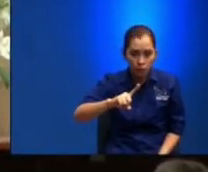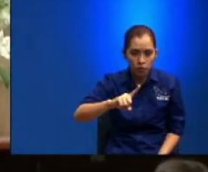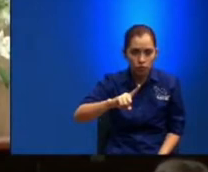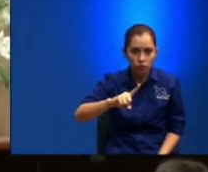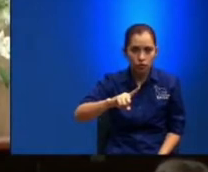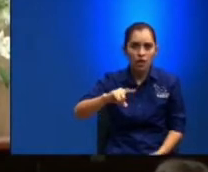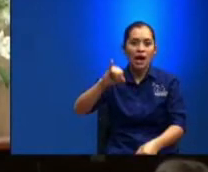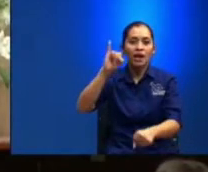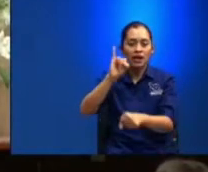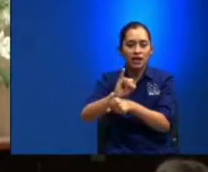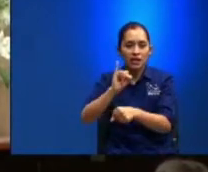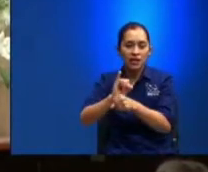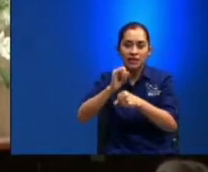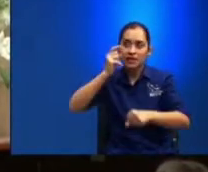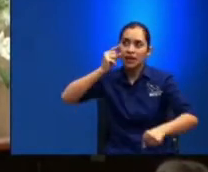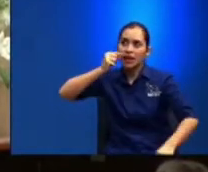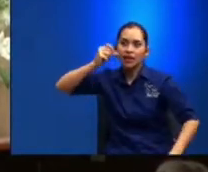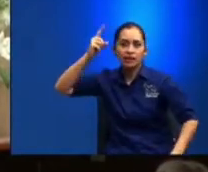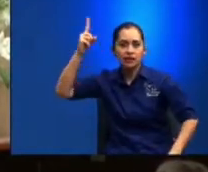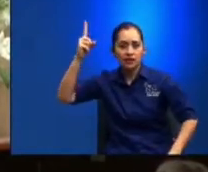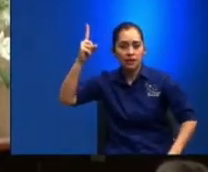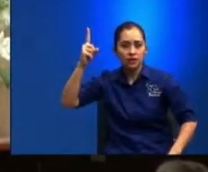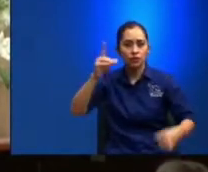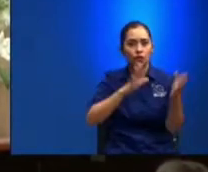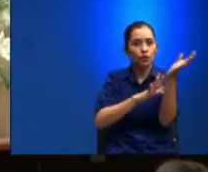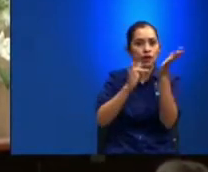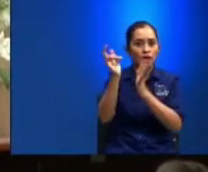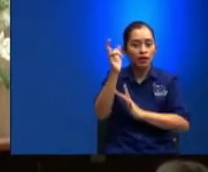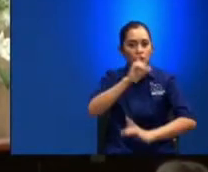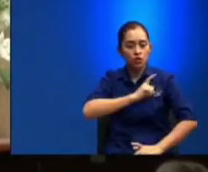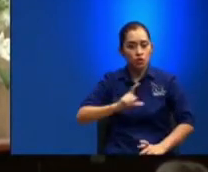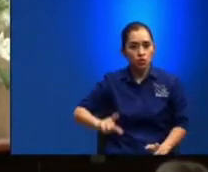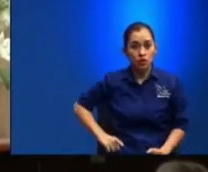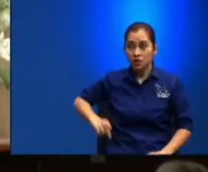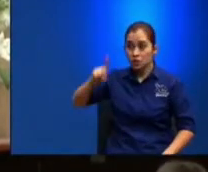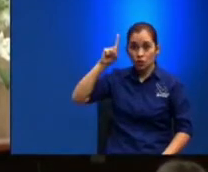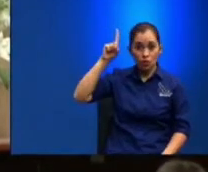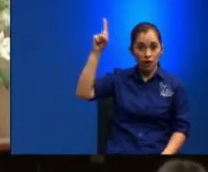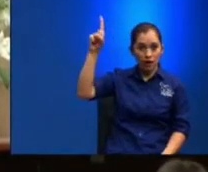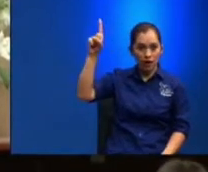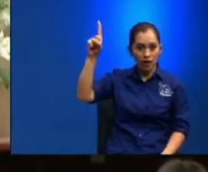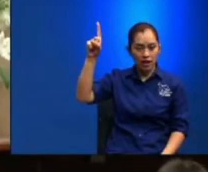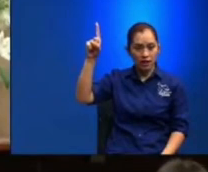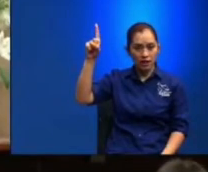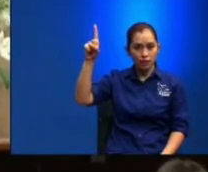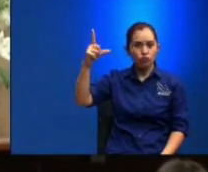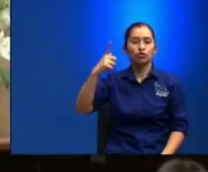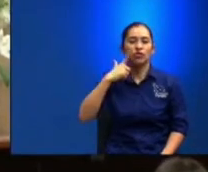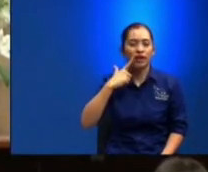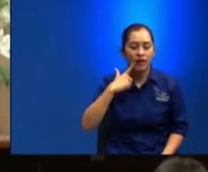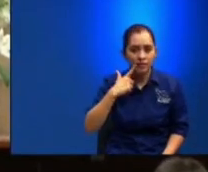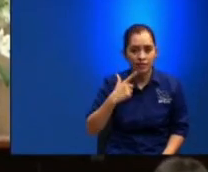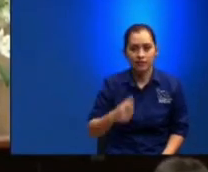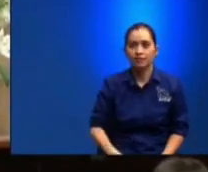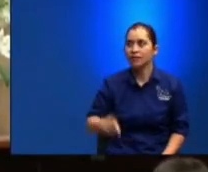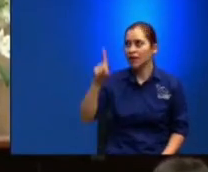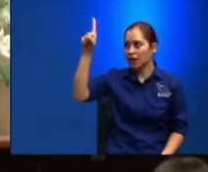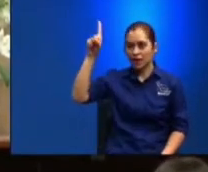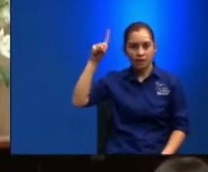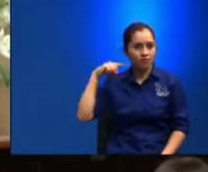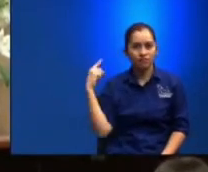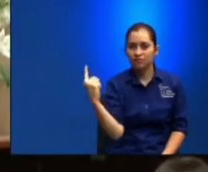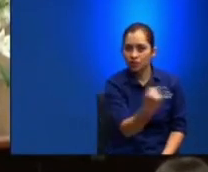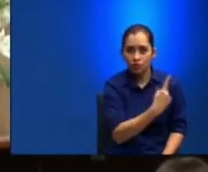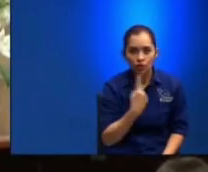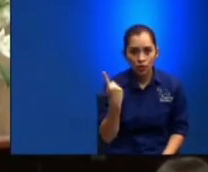somos propiedades él es él es el que nos es nuestro dueño nuestro amor bueno entonces denle un aplauso al rey